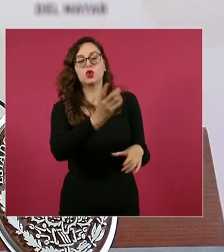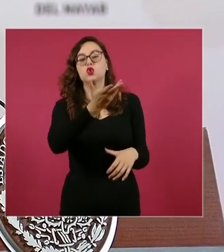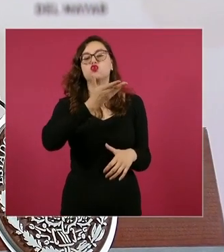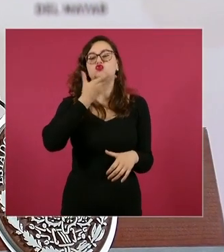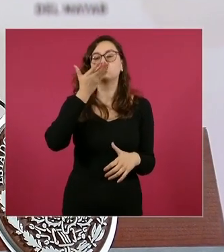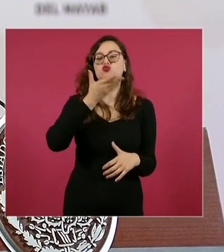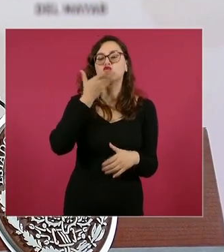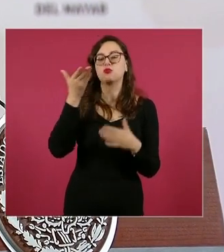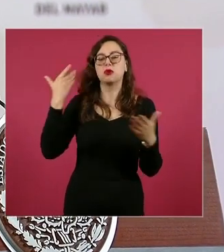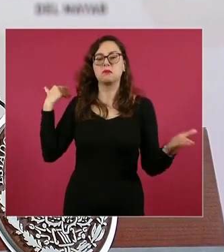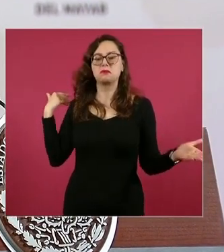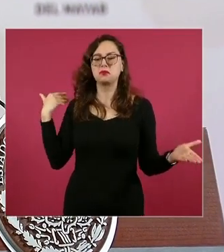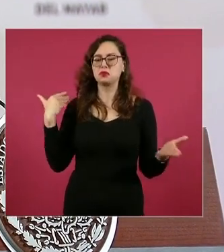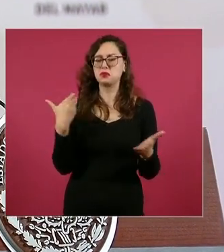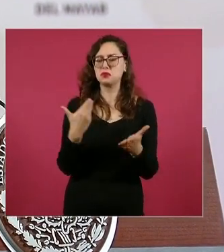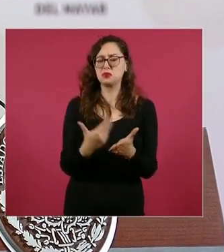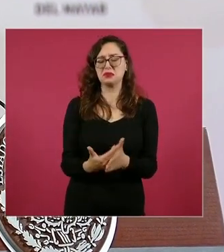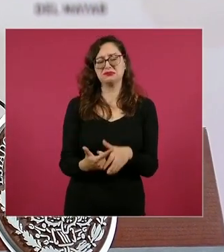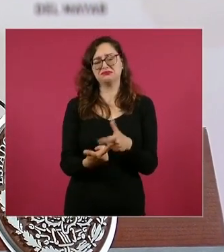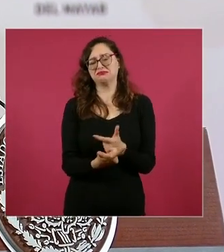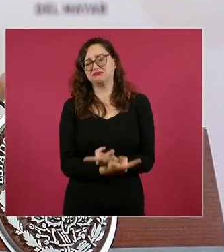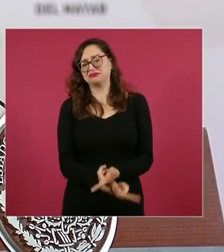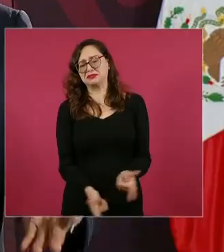haciendo lo que